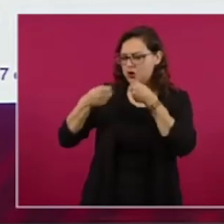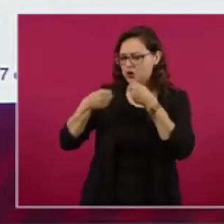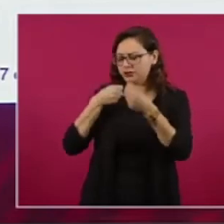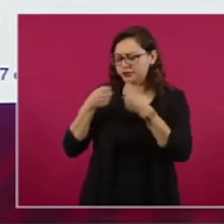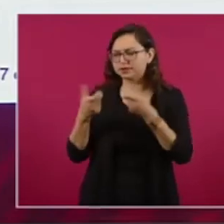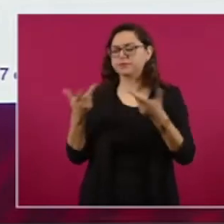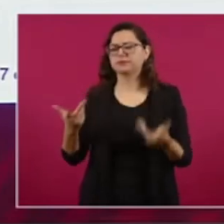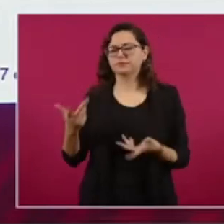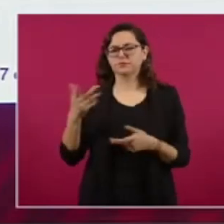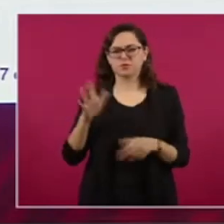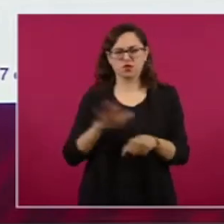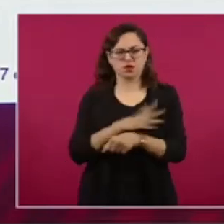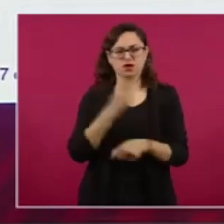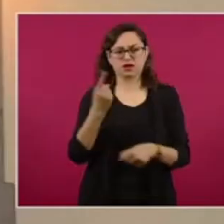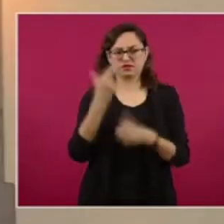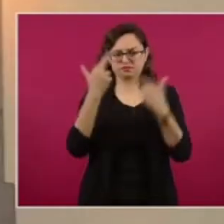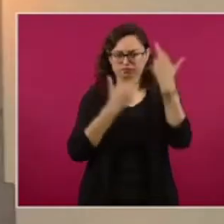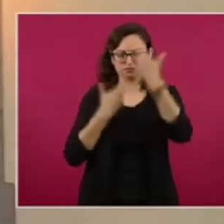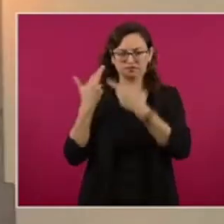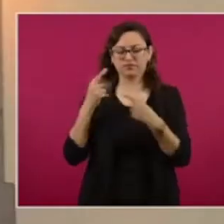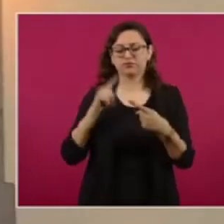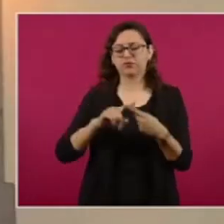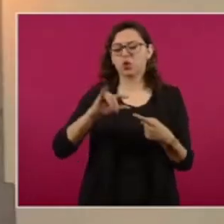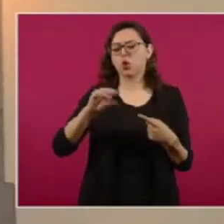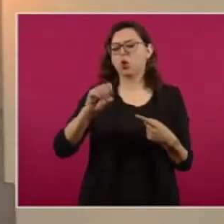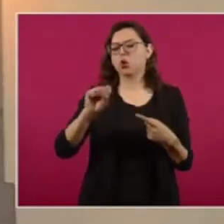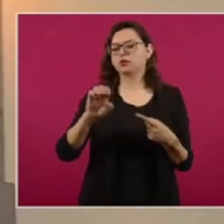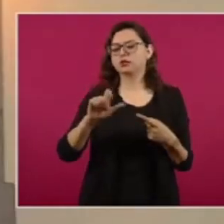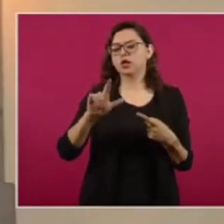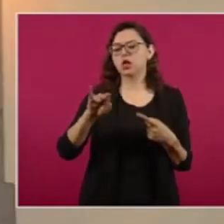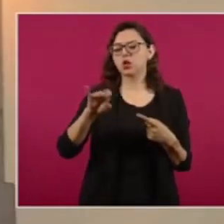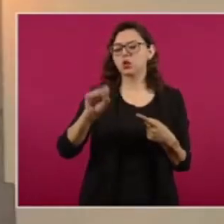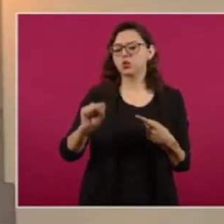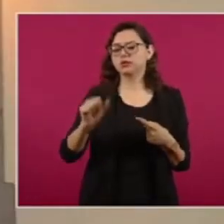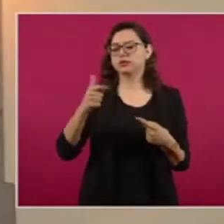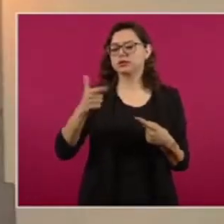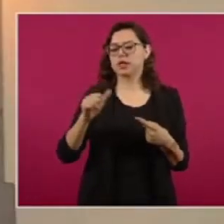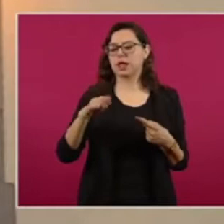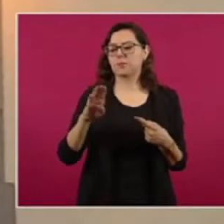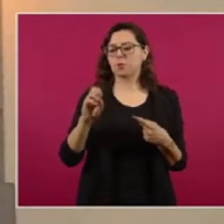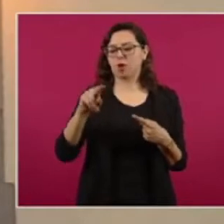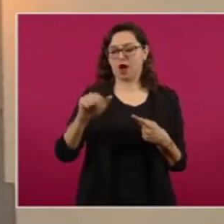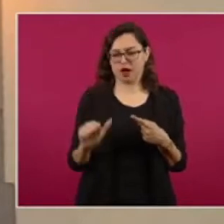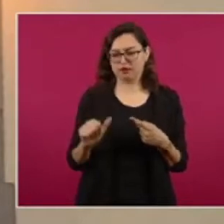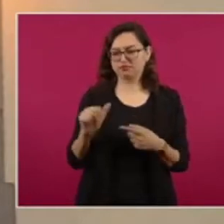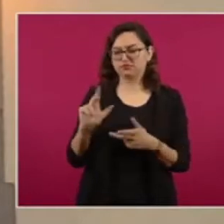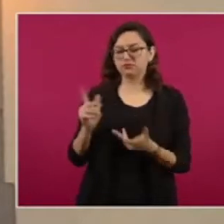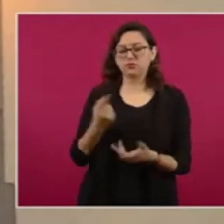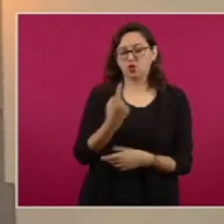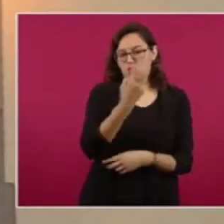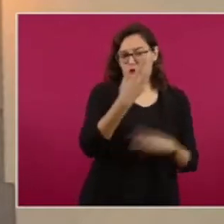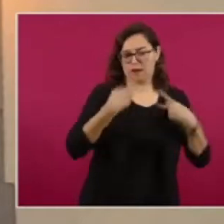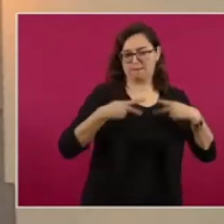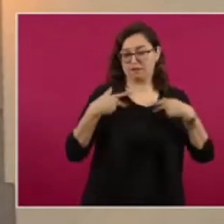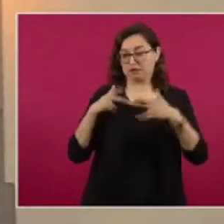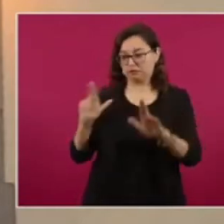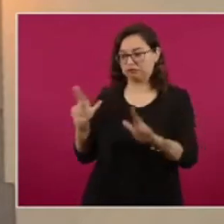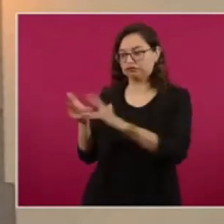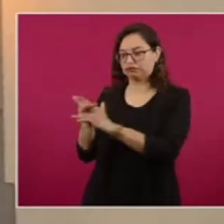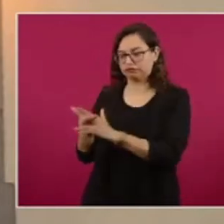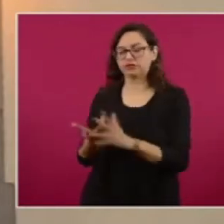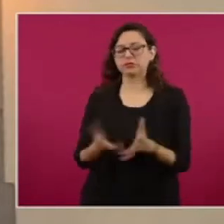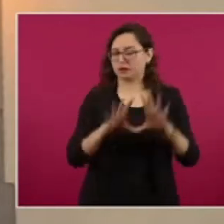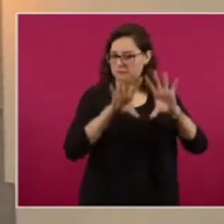las víctimas. José Luis Gamboa Arena, hay una persona detenida, ya vinculada a proceso penal, y hay